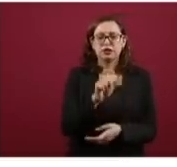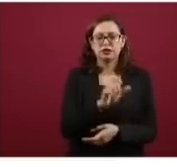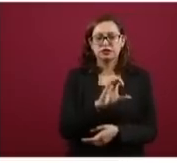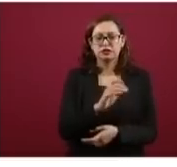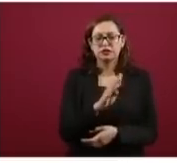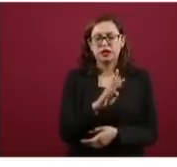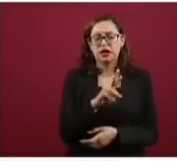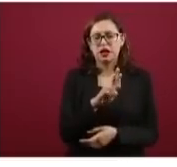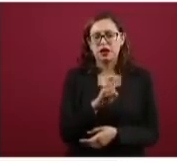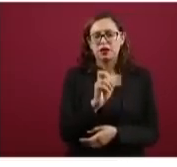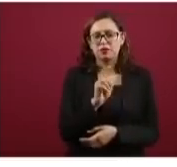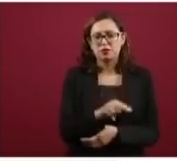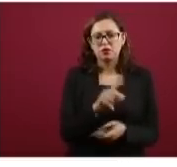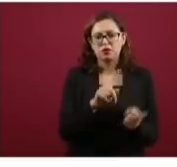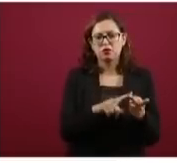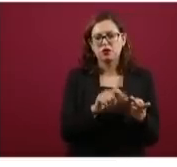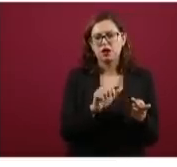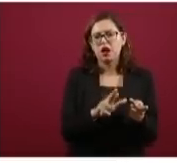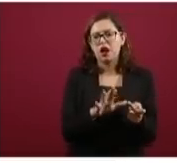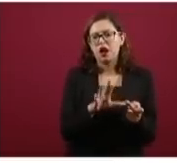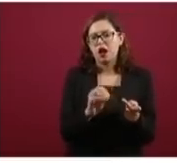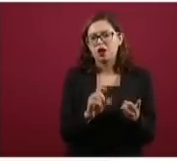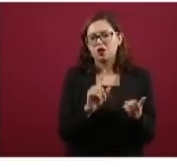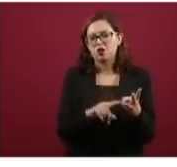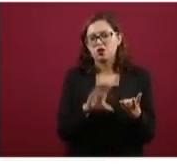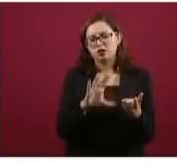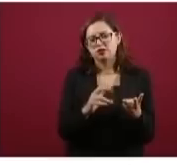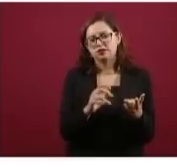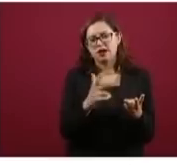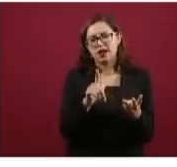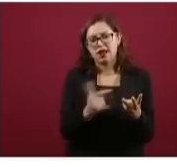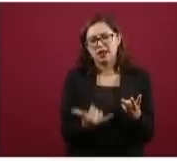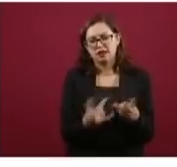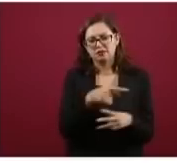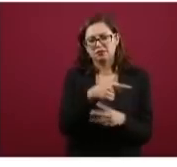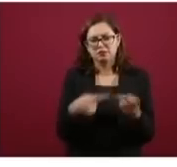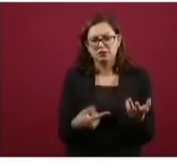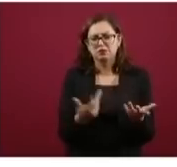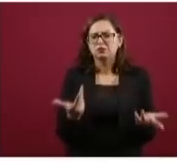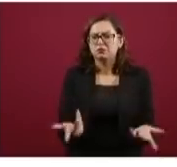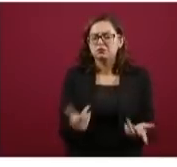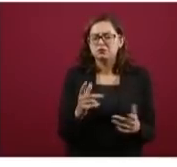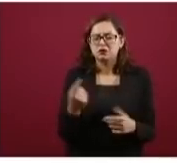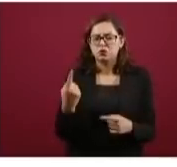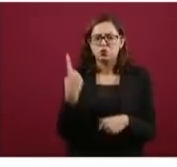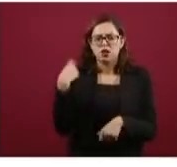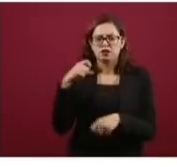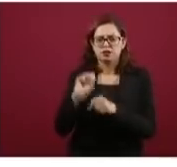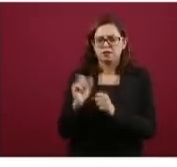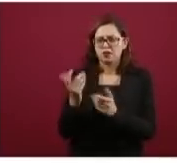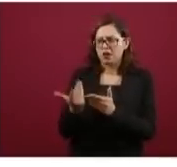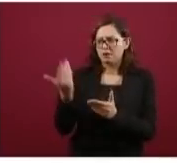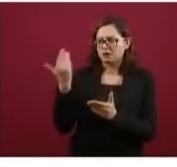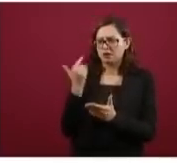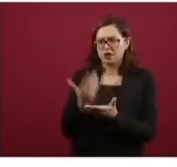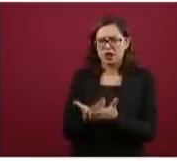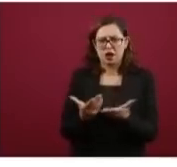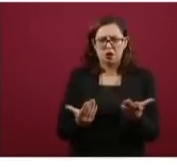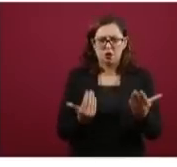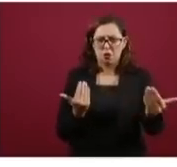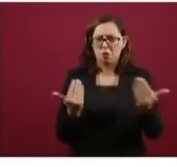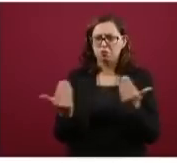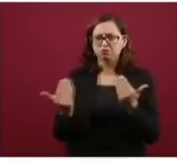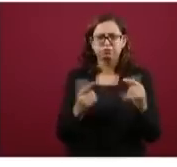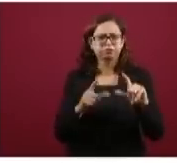red co arco y cel y si ustedes ven los promedios de la semana pasada a este ha habido muy